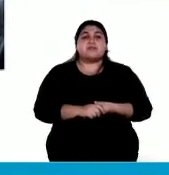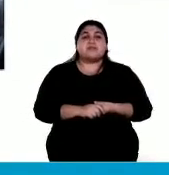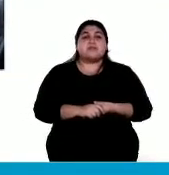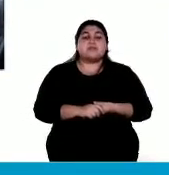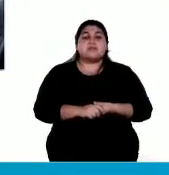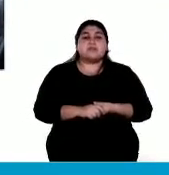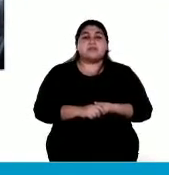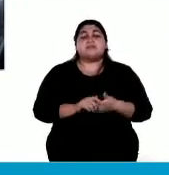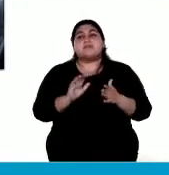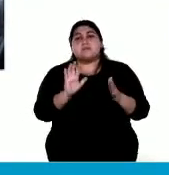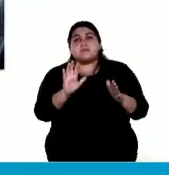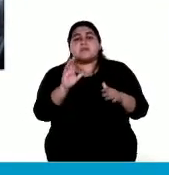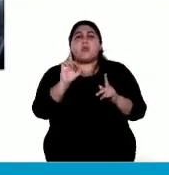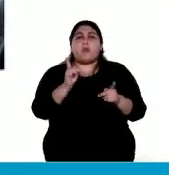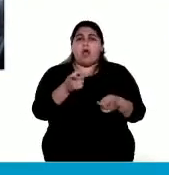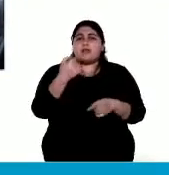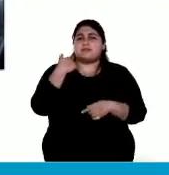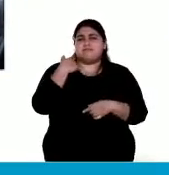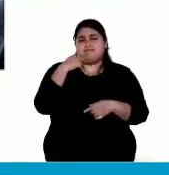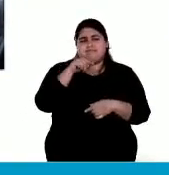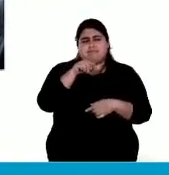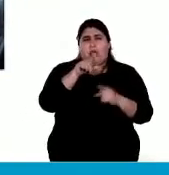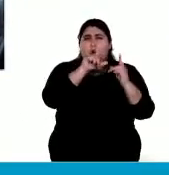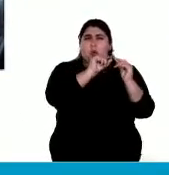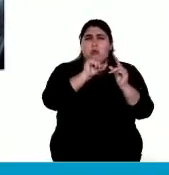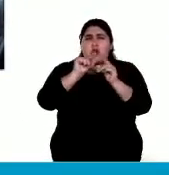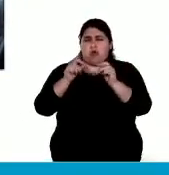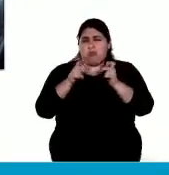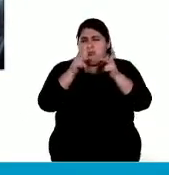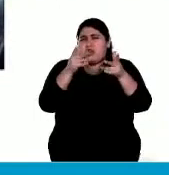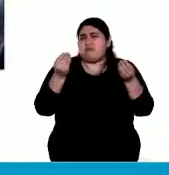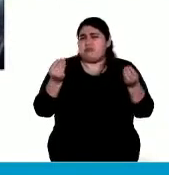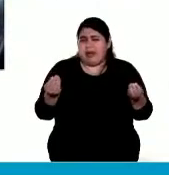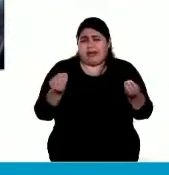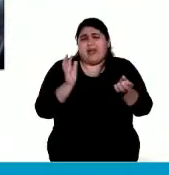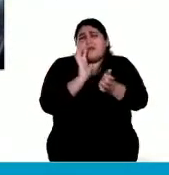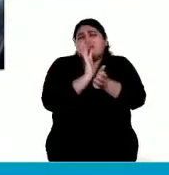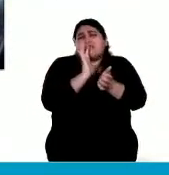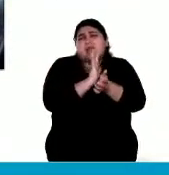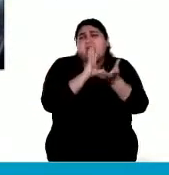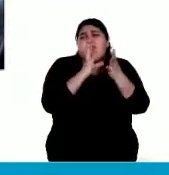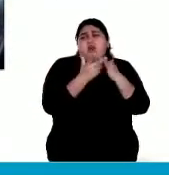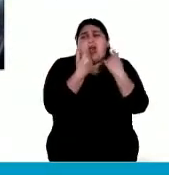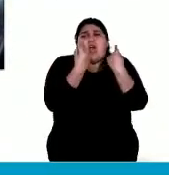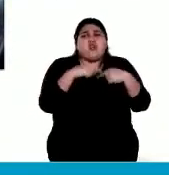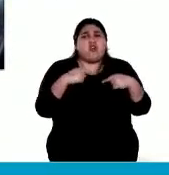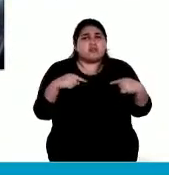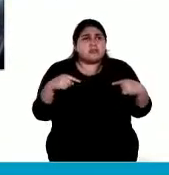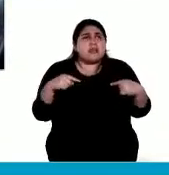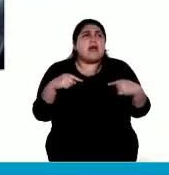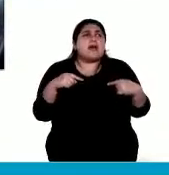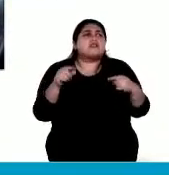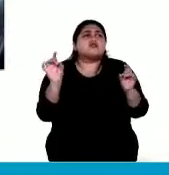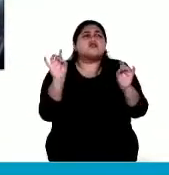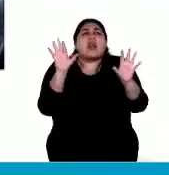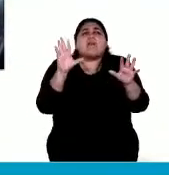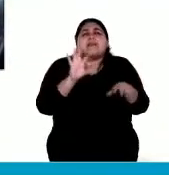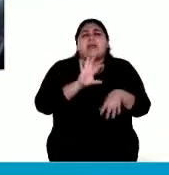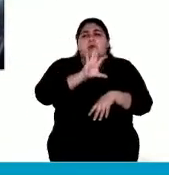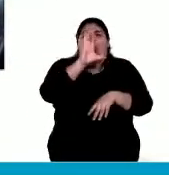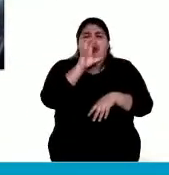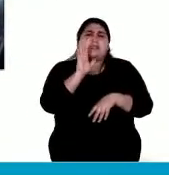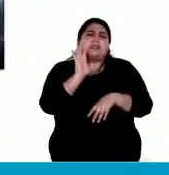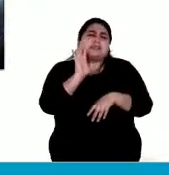A ver, lo que muestran estos números no es otra cosa que no solo que la provincia tenía los